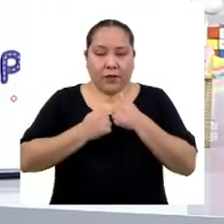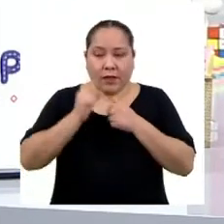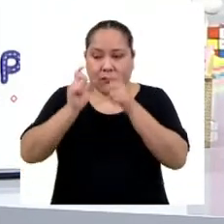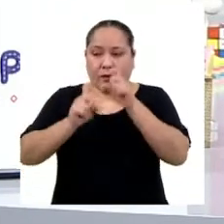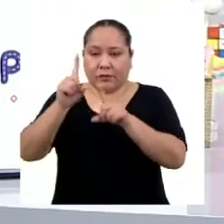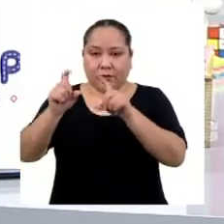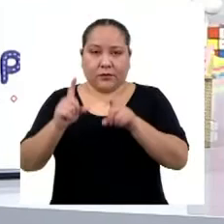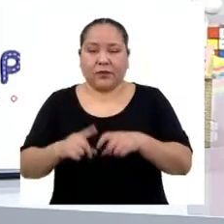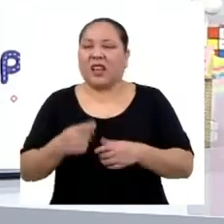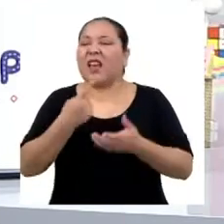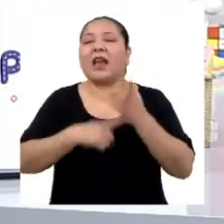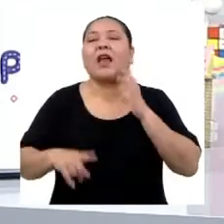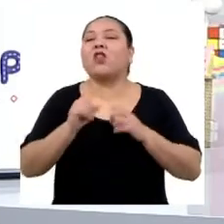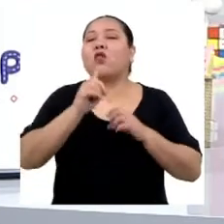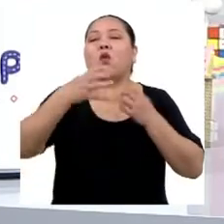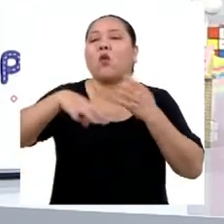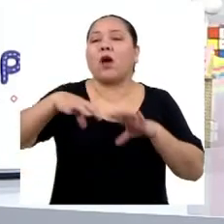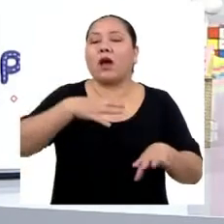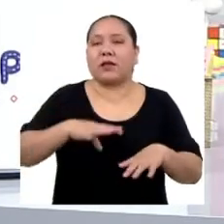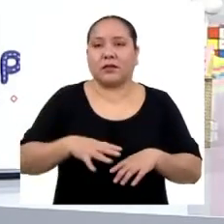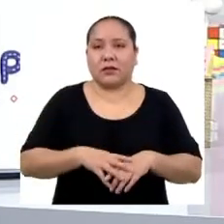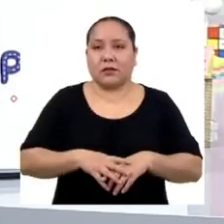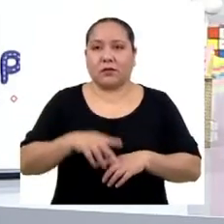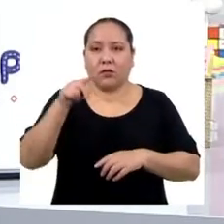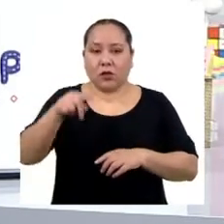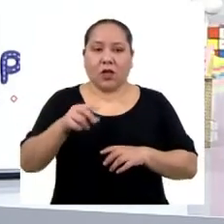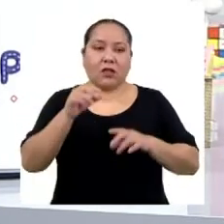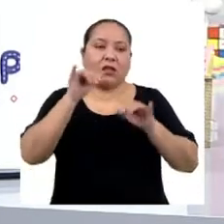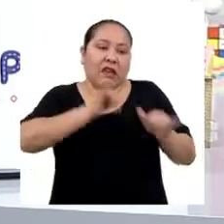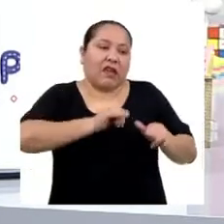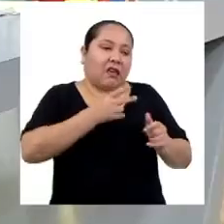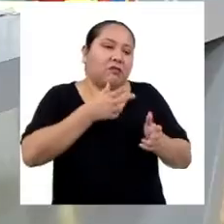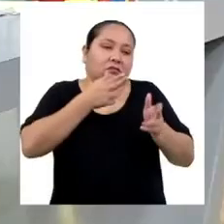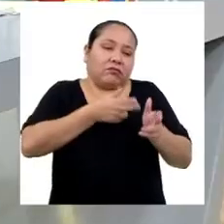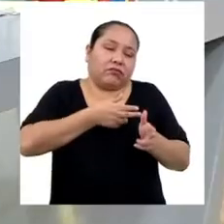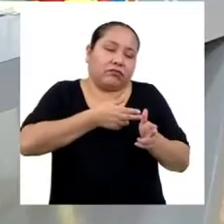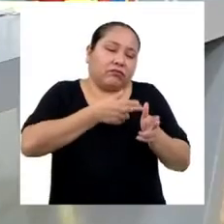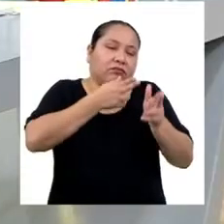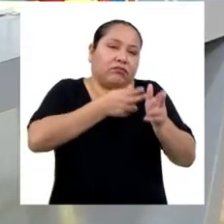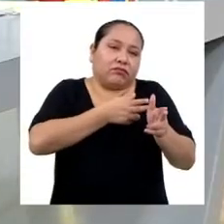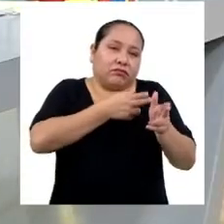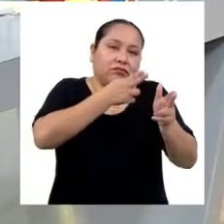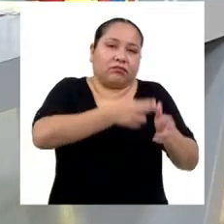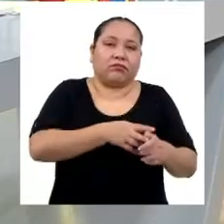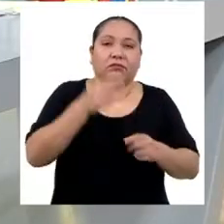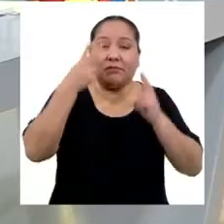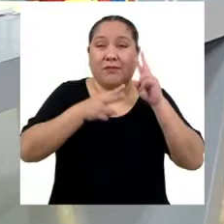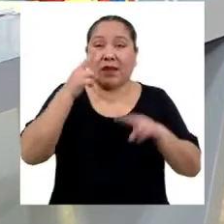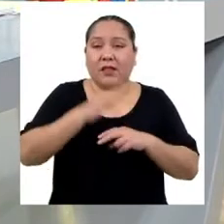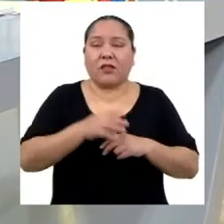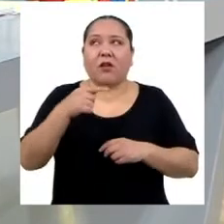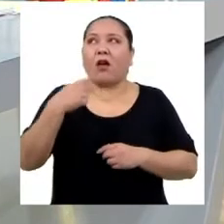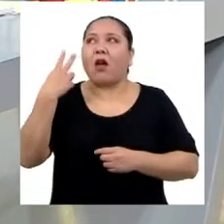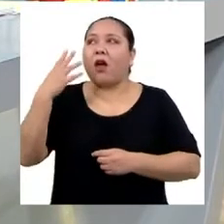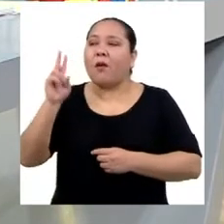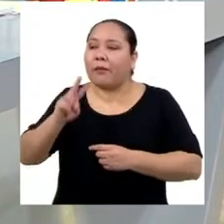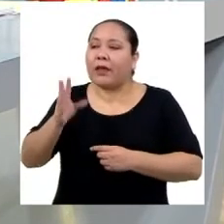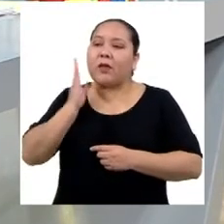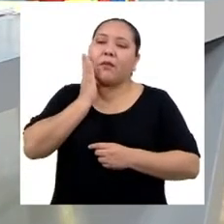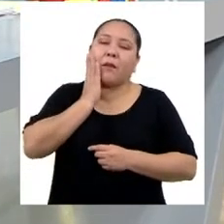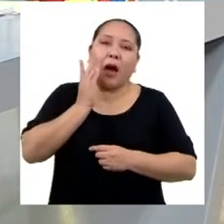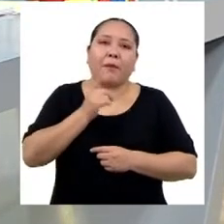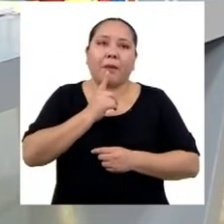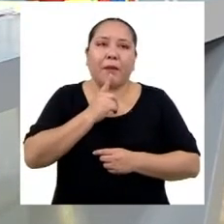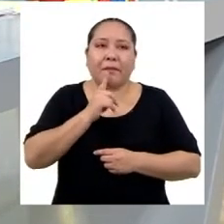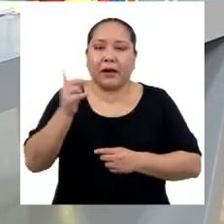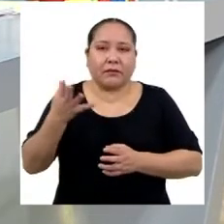cosas dejan de hacer por pasar tiempo en el tráfico? Tomando como referencia a mi mamá y mi papá, que